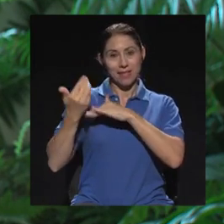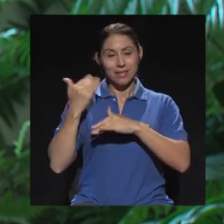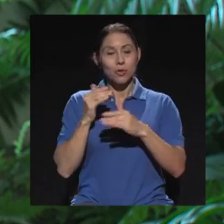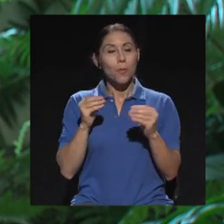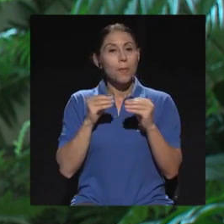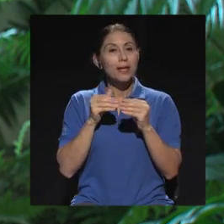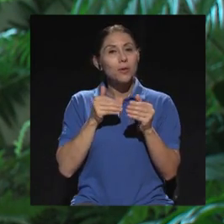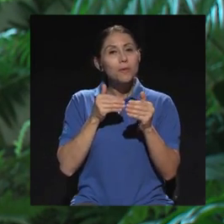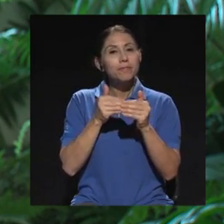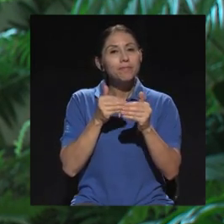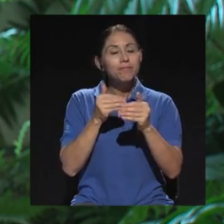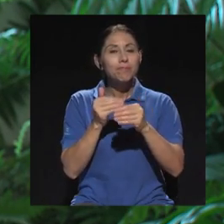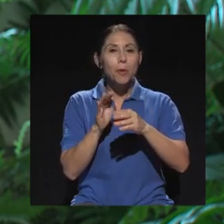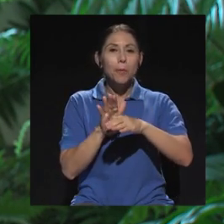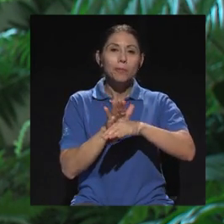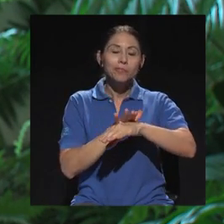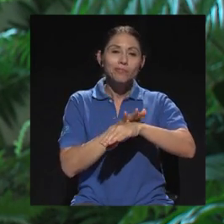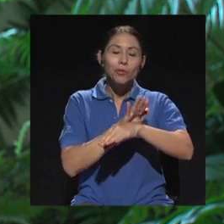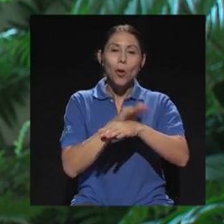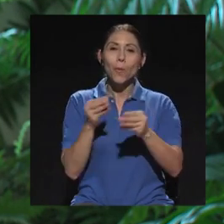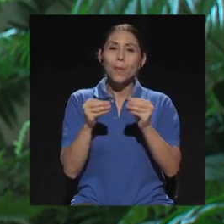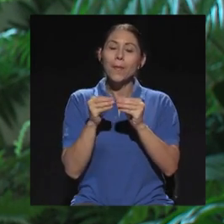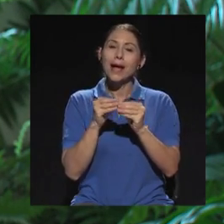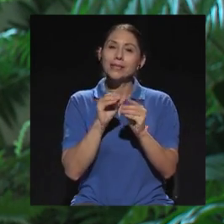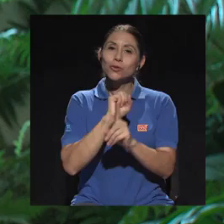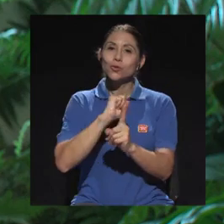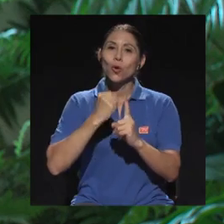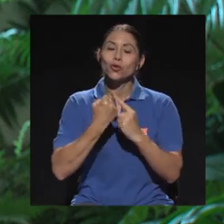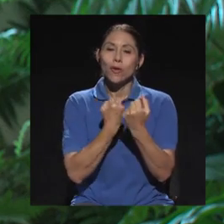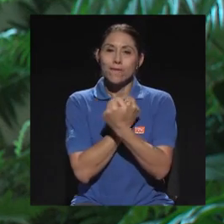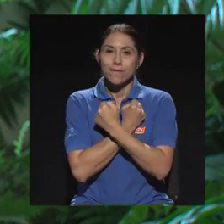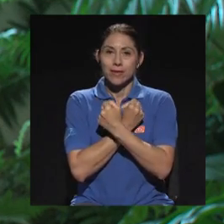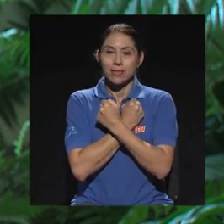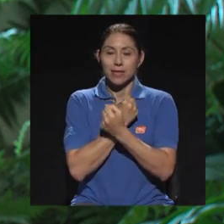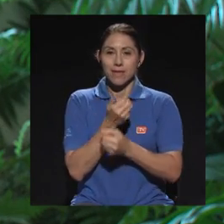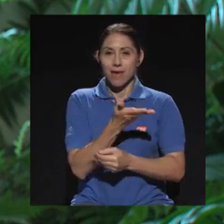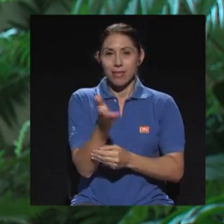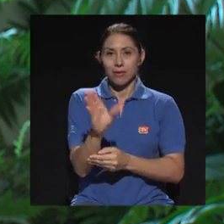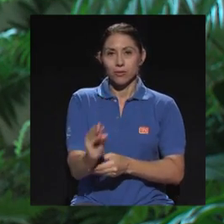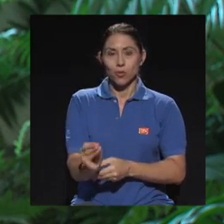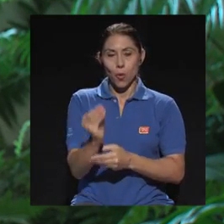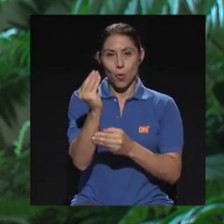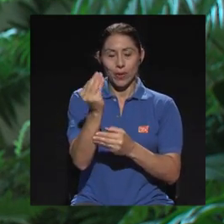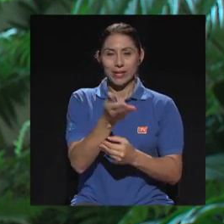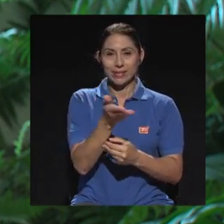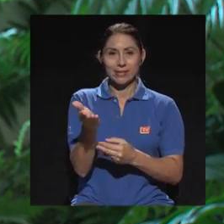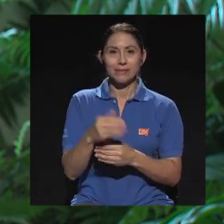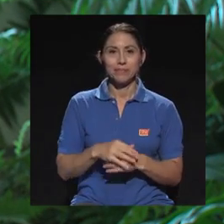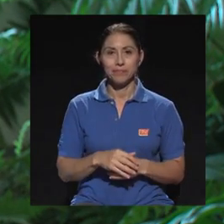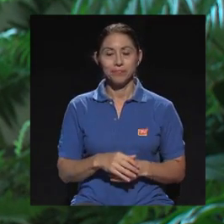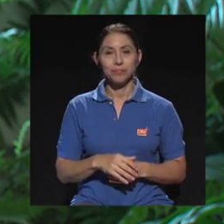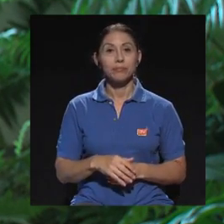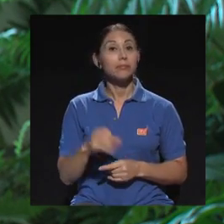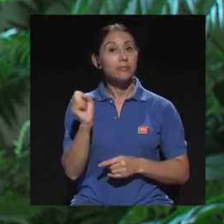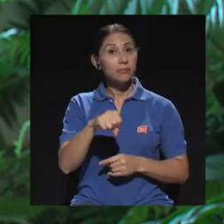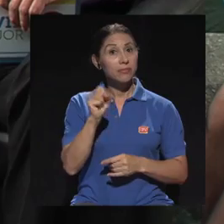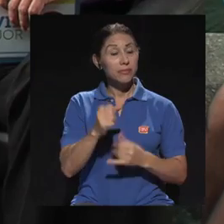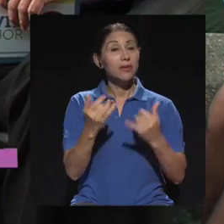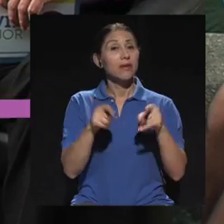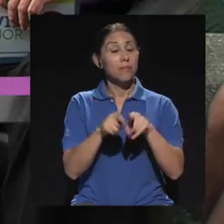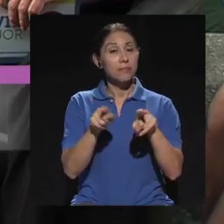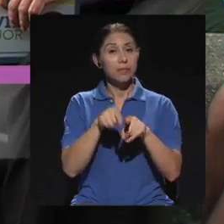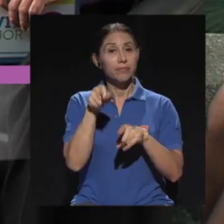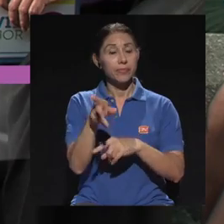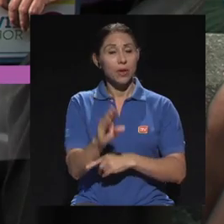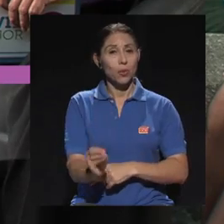tocan parte, digamos, más de la parte socioafectiva, incluso de los jóvenes y las jóvenes. Y más en esa